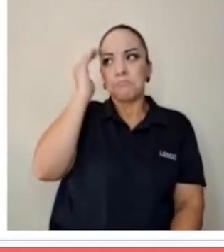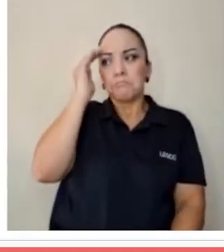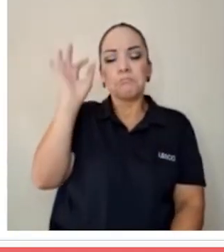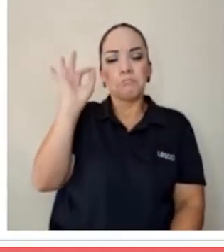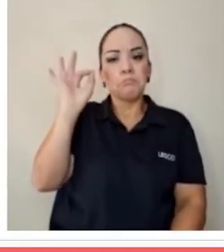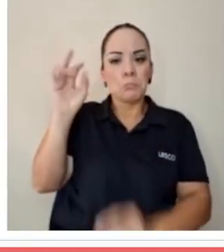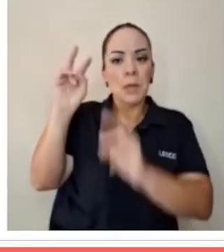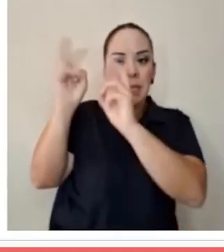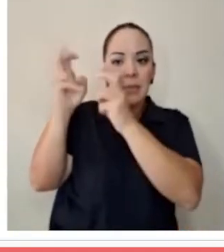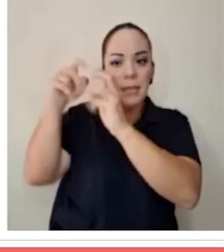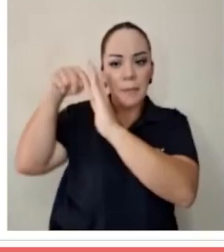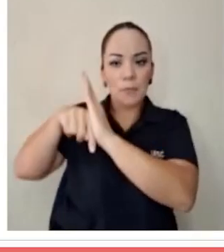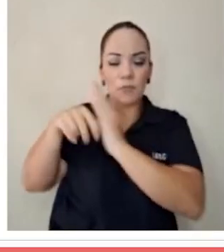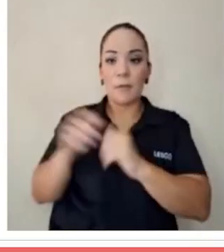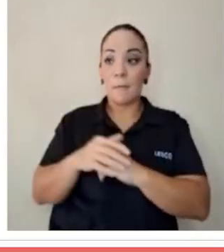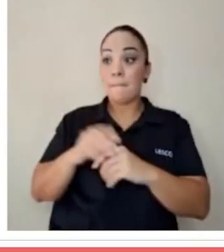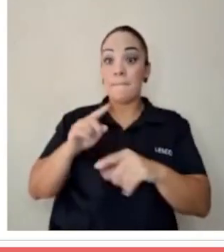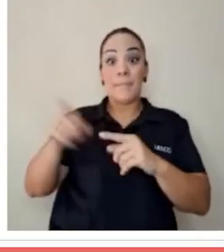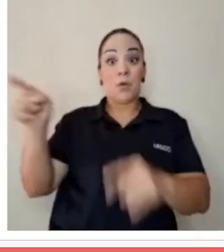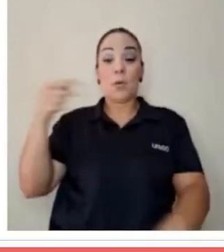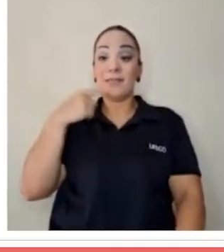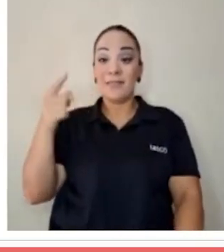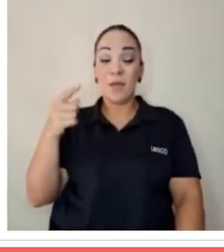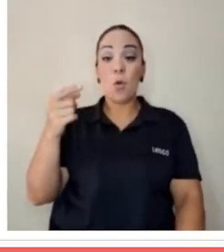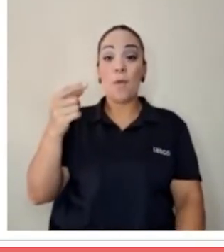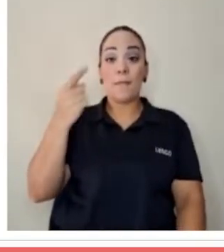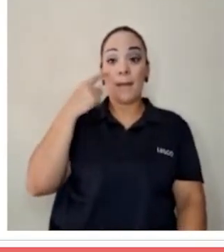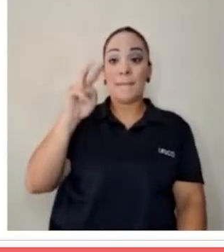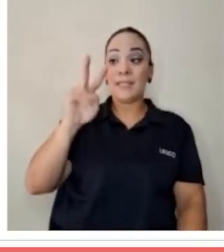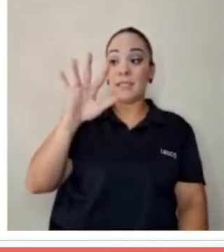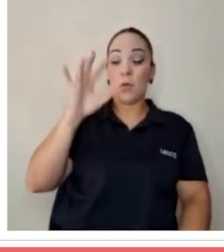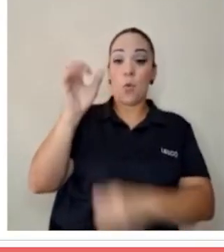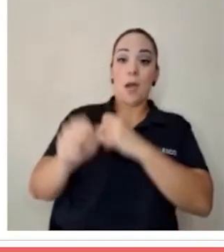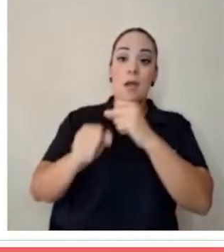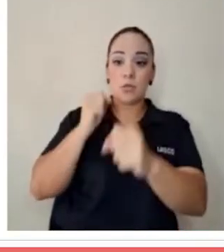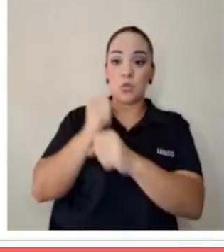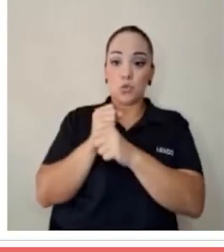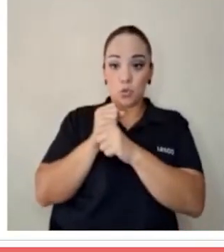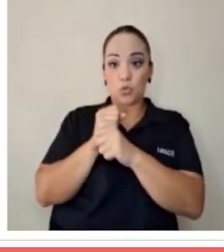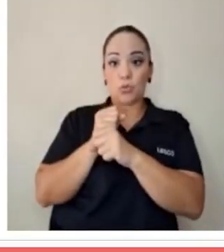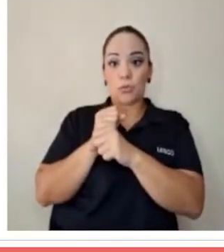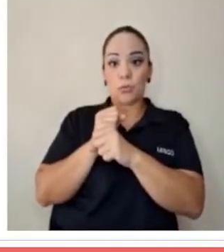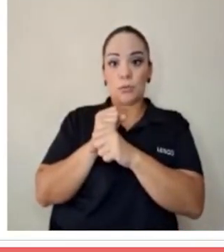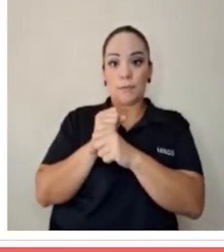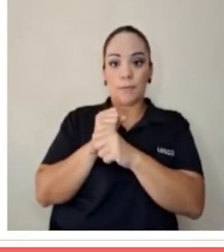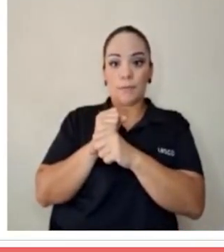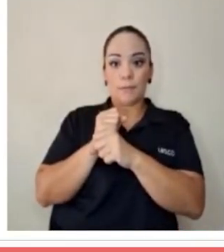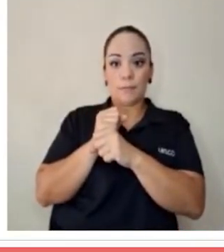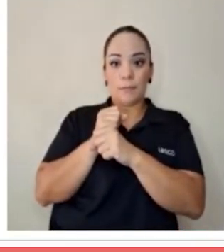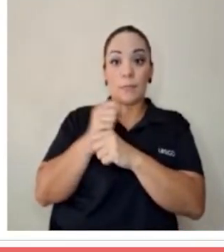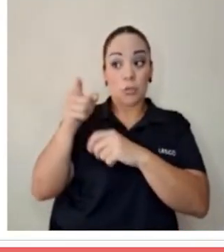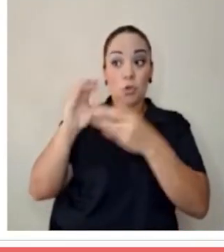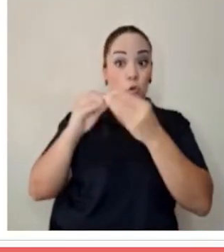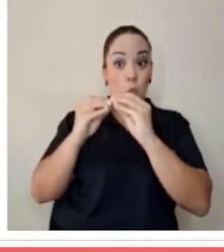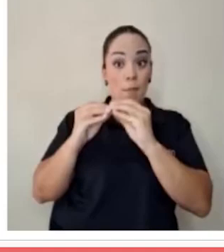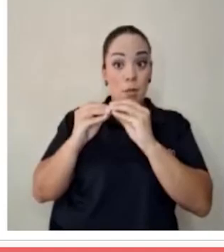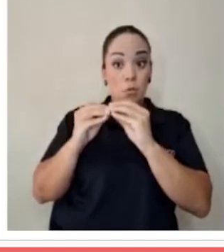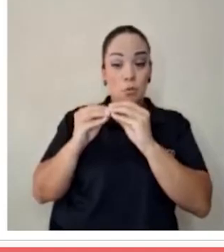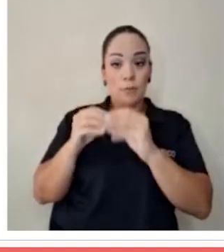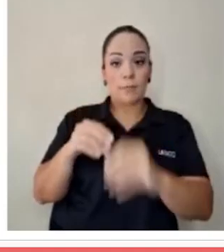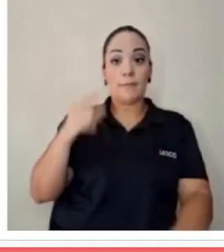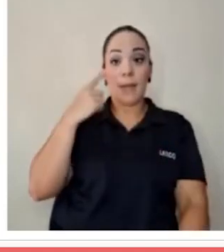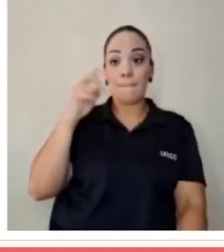materia decir que 25 años y esto no Estos son números